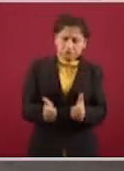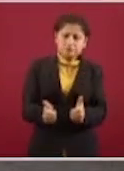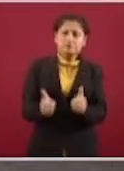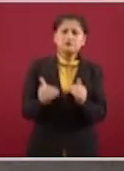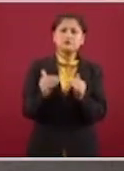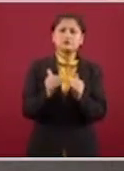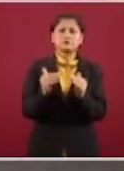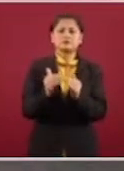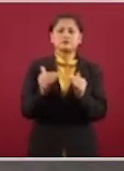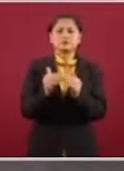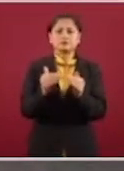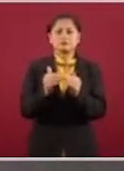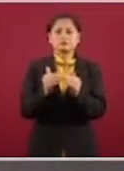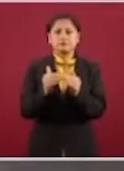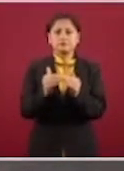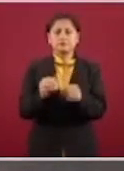de nuestras casas.